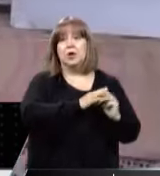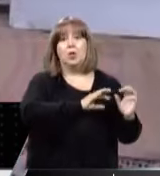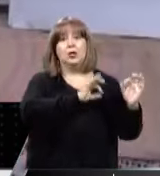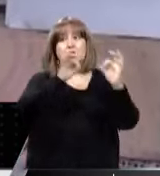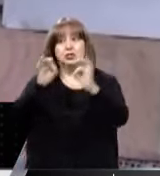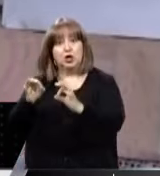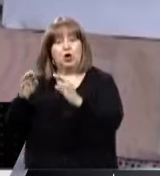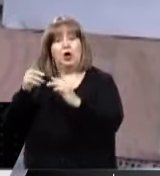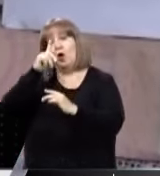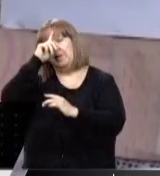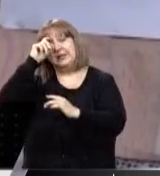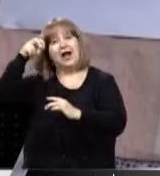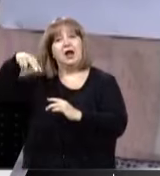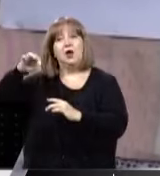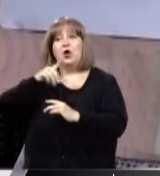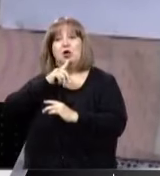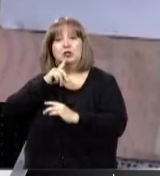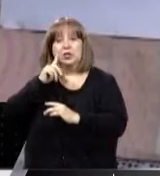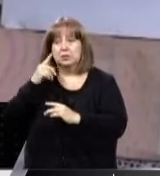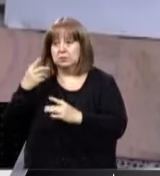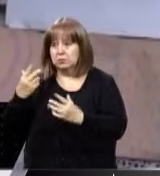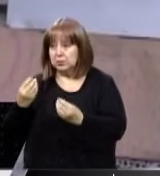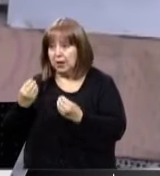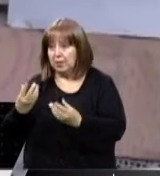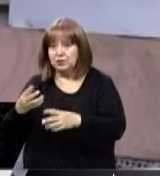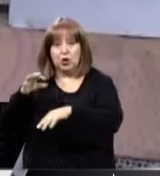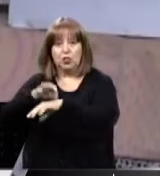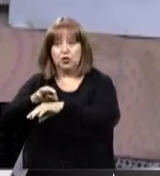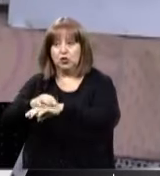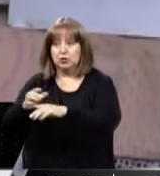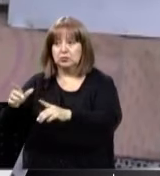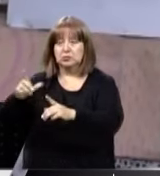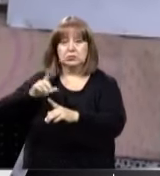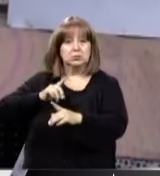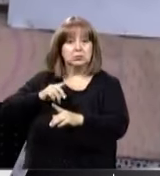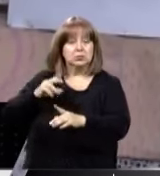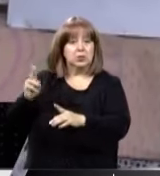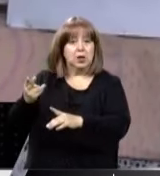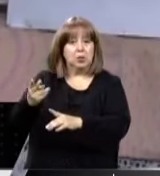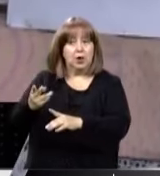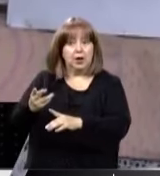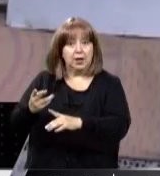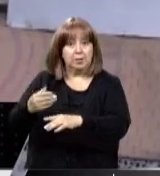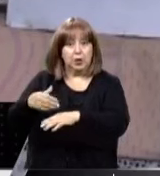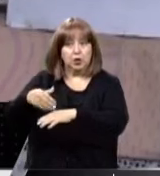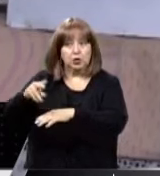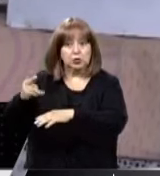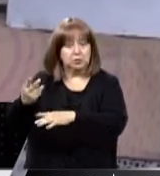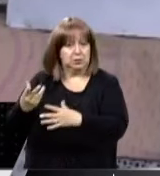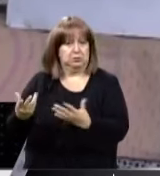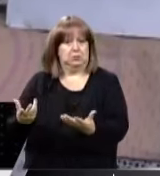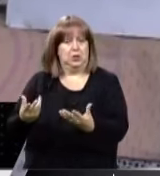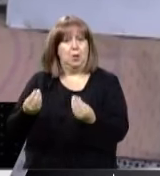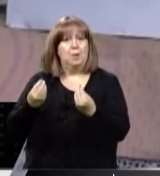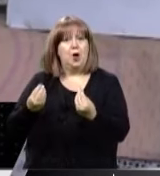Soledad, hasta el día de que falleció Rolando, no sabía lo que había pasado tampoco con su pequeño, hasta que fue justamente